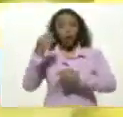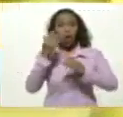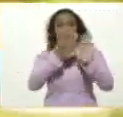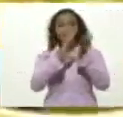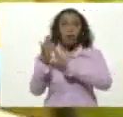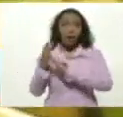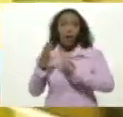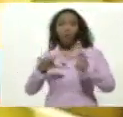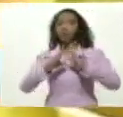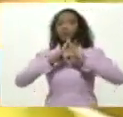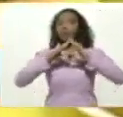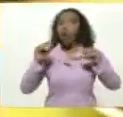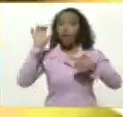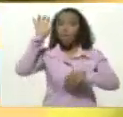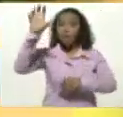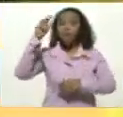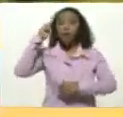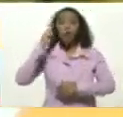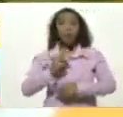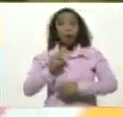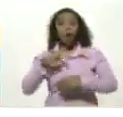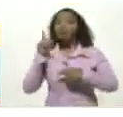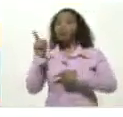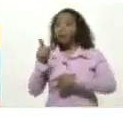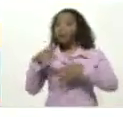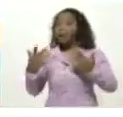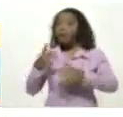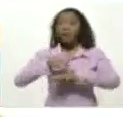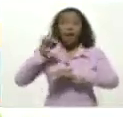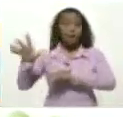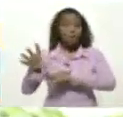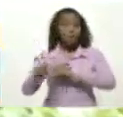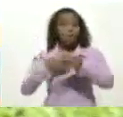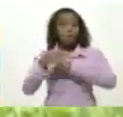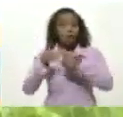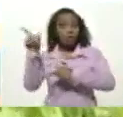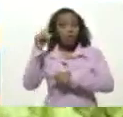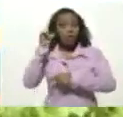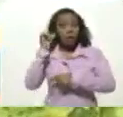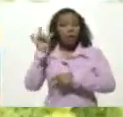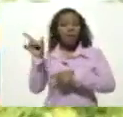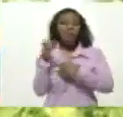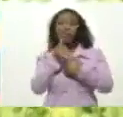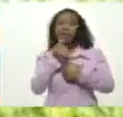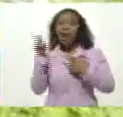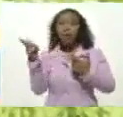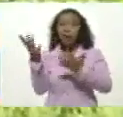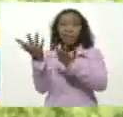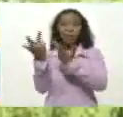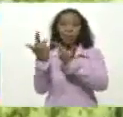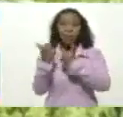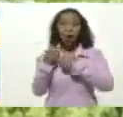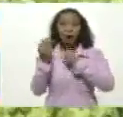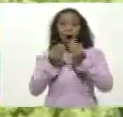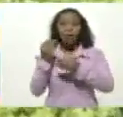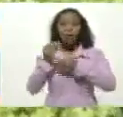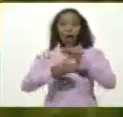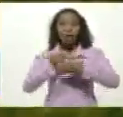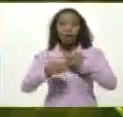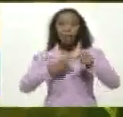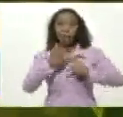en toda la patria de Bolívar. Así que dejemos que sea Luisa, camarada presidente, quien nos cuente cómo fue ese